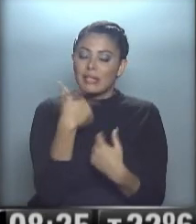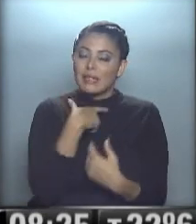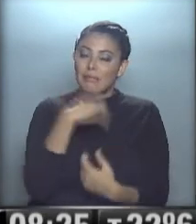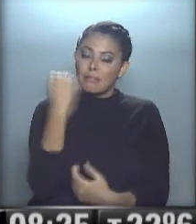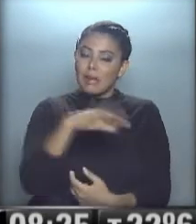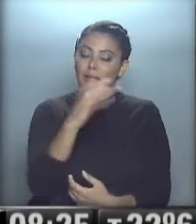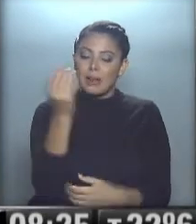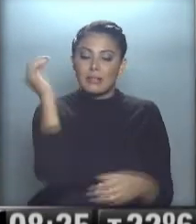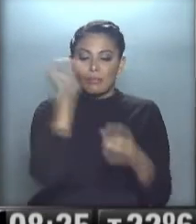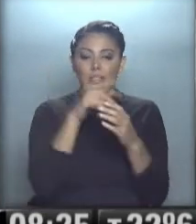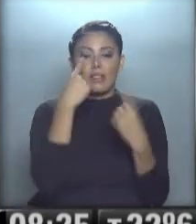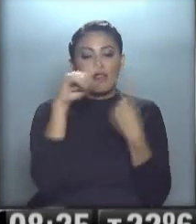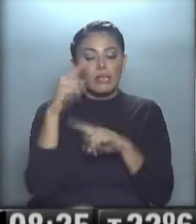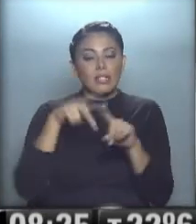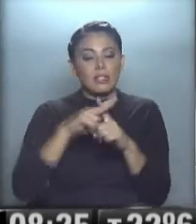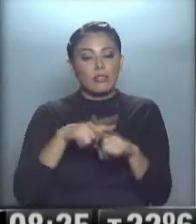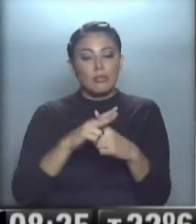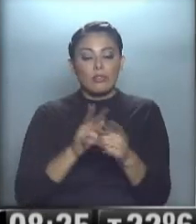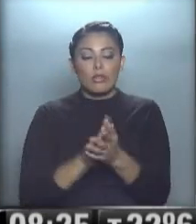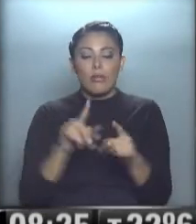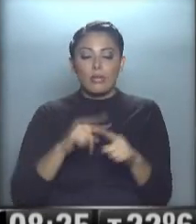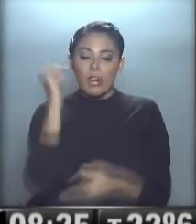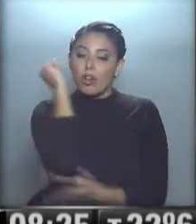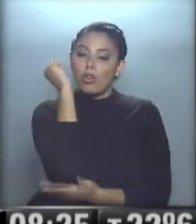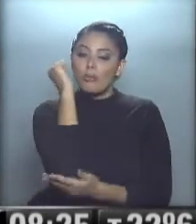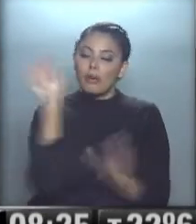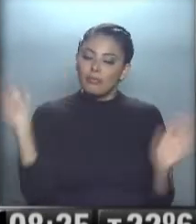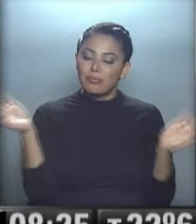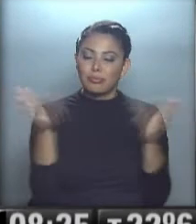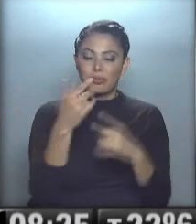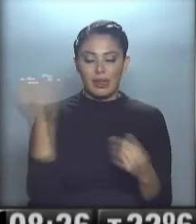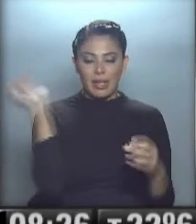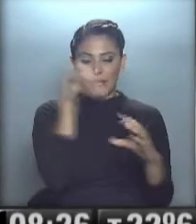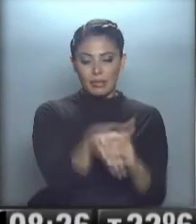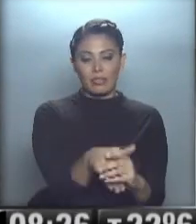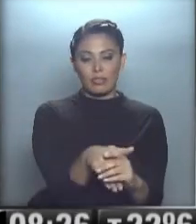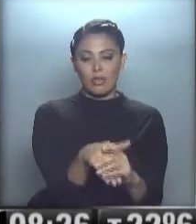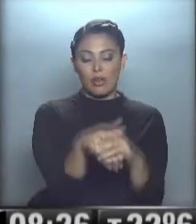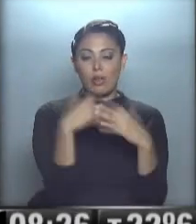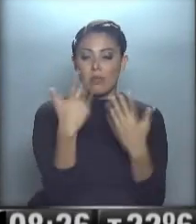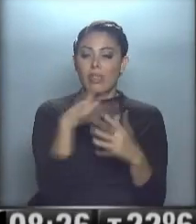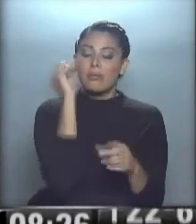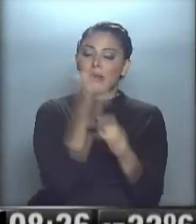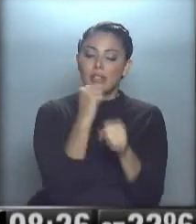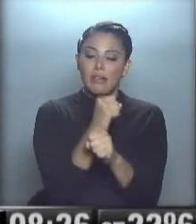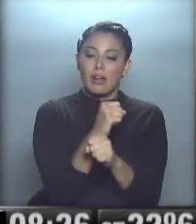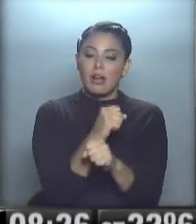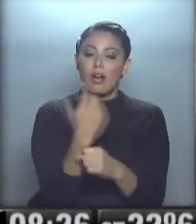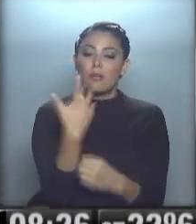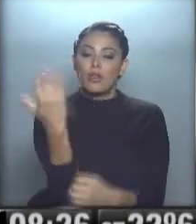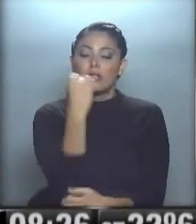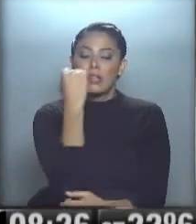una multiplicidad de instrumentos de política económica para fomentar la inversión a los efectos de generar empleo, a los efectos